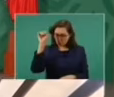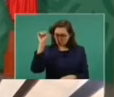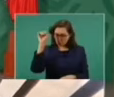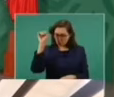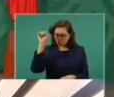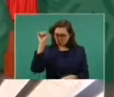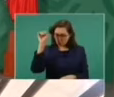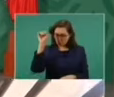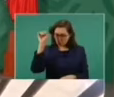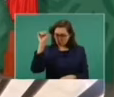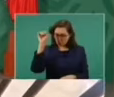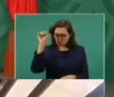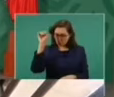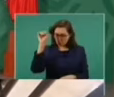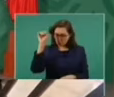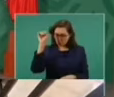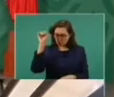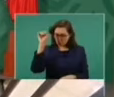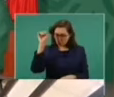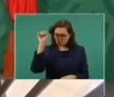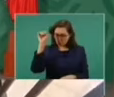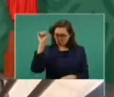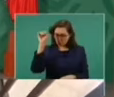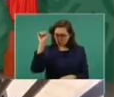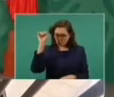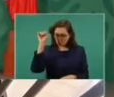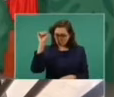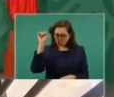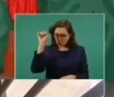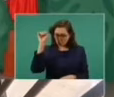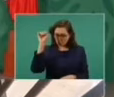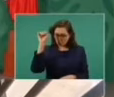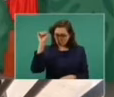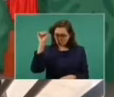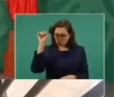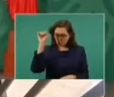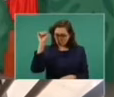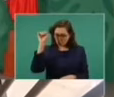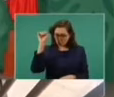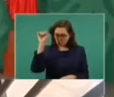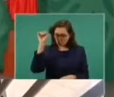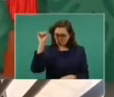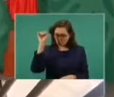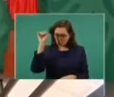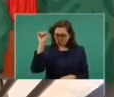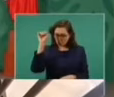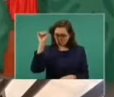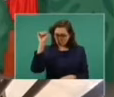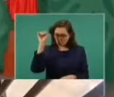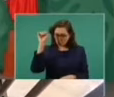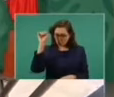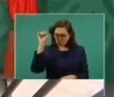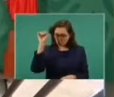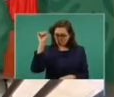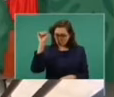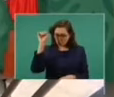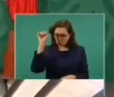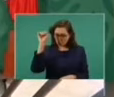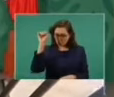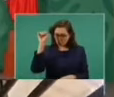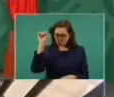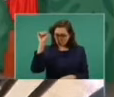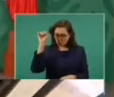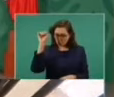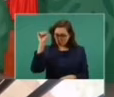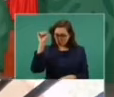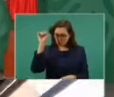ser sinceros. Fíjense nada más, ayer yo estaba diciendo, si esto hubiese sido con Peña Nieto, pues claro